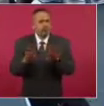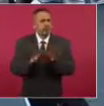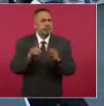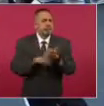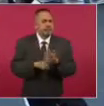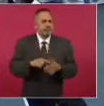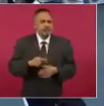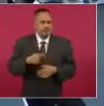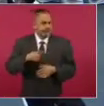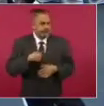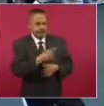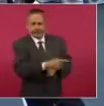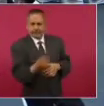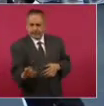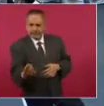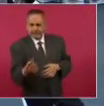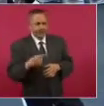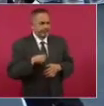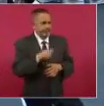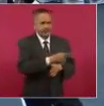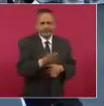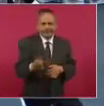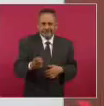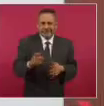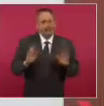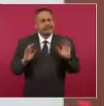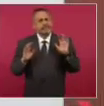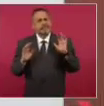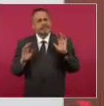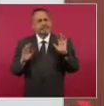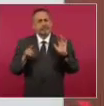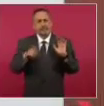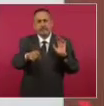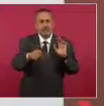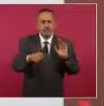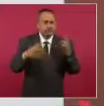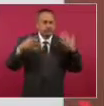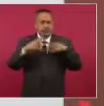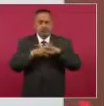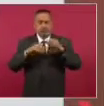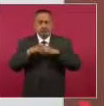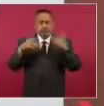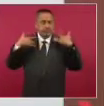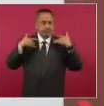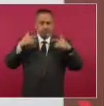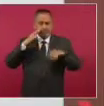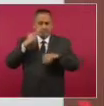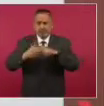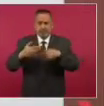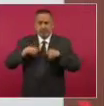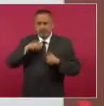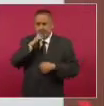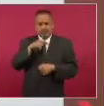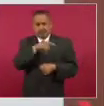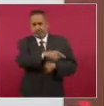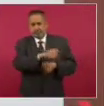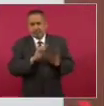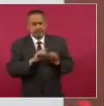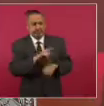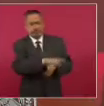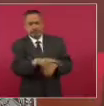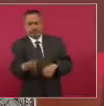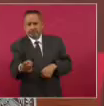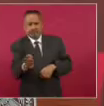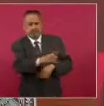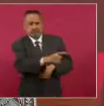de triangular a su personal y ahorrarse con ello obligaciones laborales, obligaciones de seguridad social y